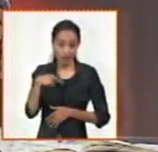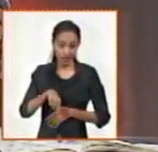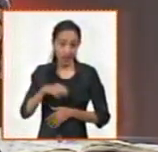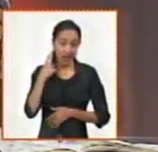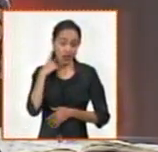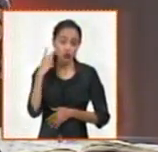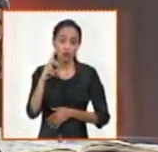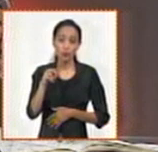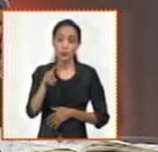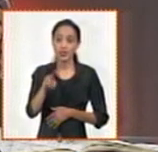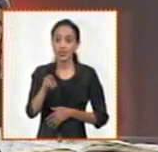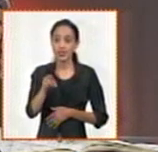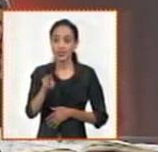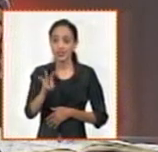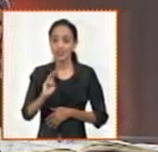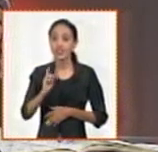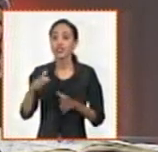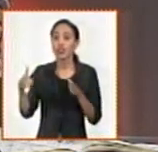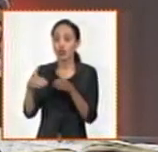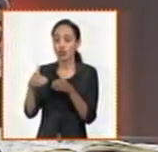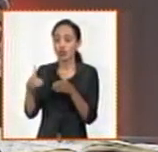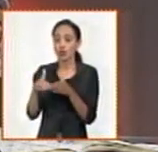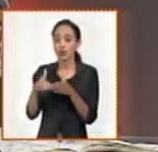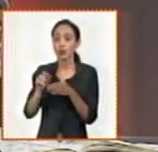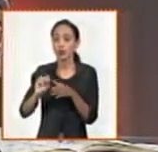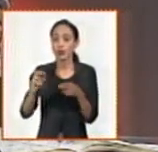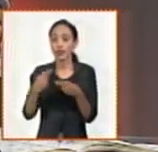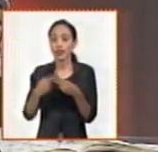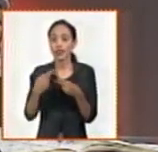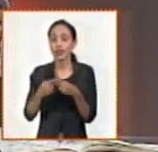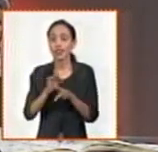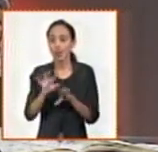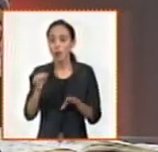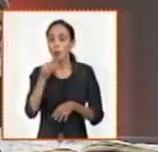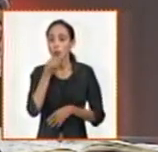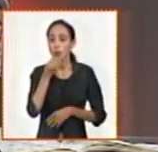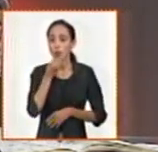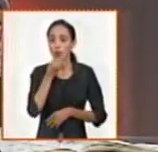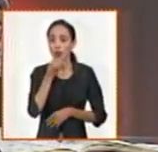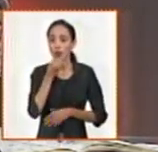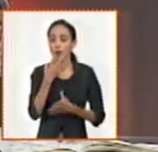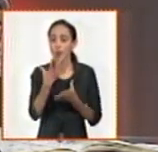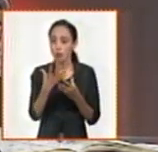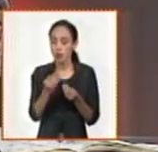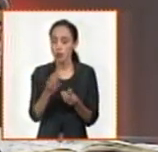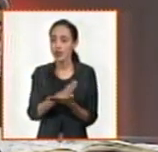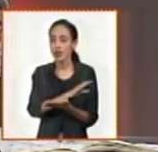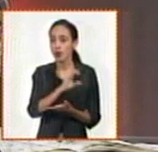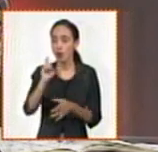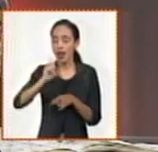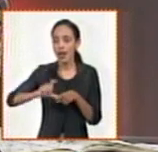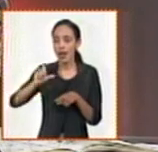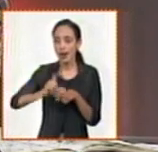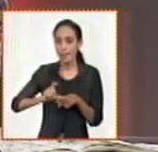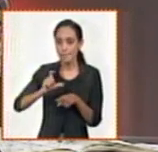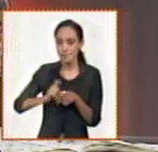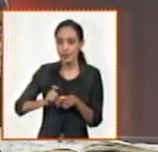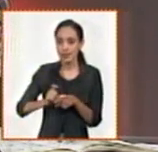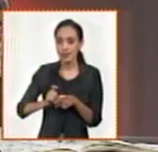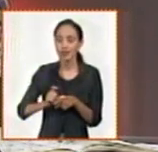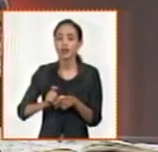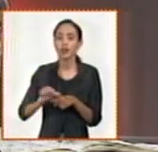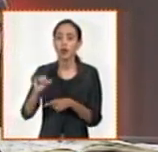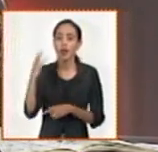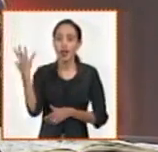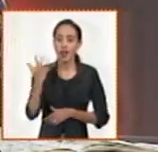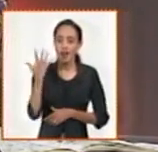2013, de ese grupo que estuvo en el evento, ya se puede contar varias escuelas campesinas de